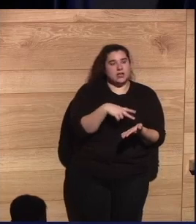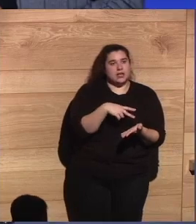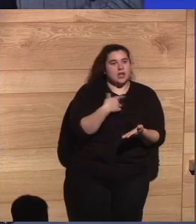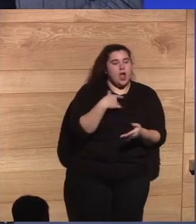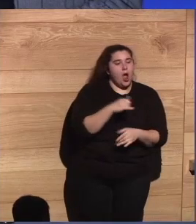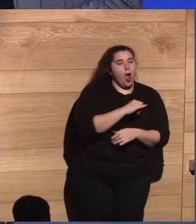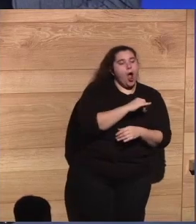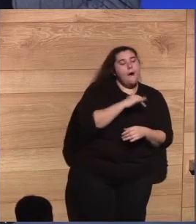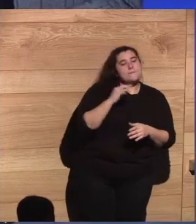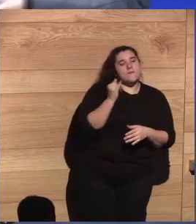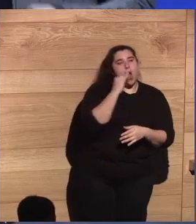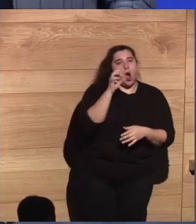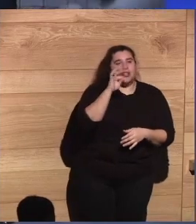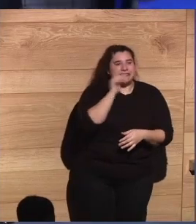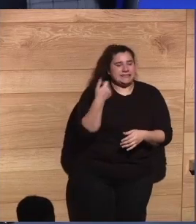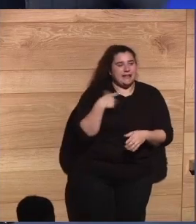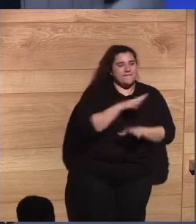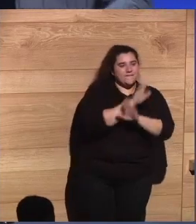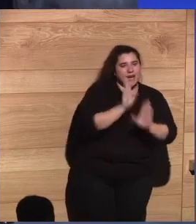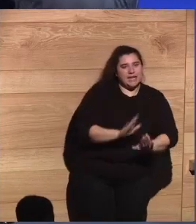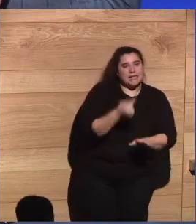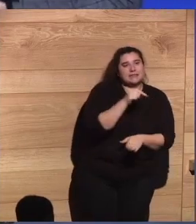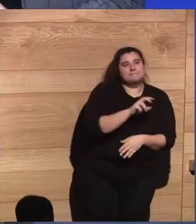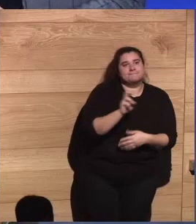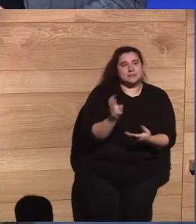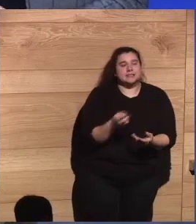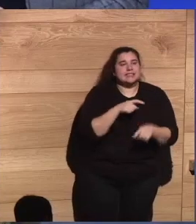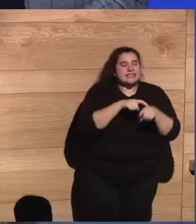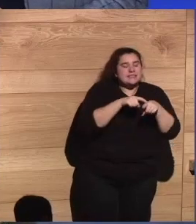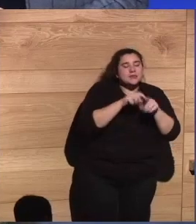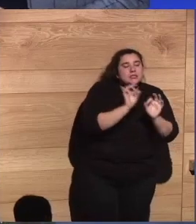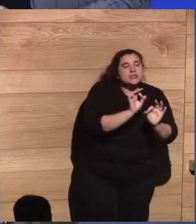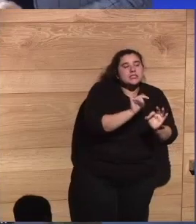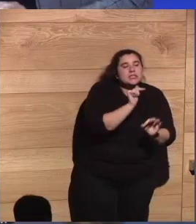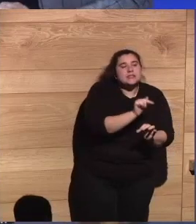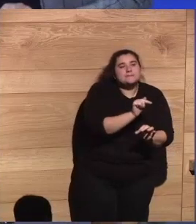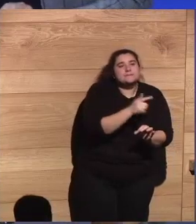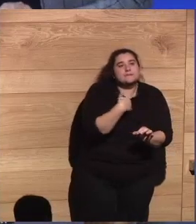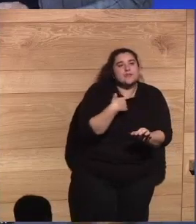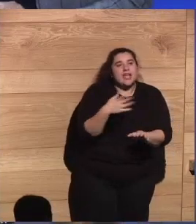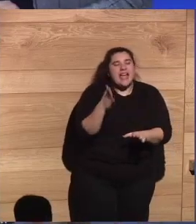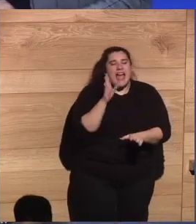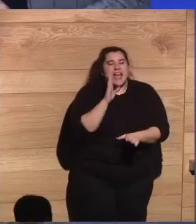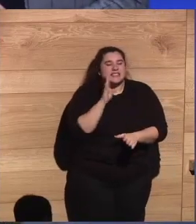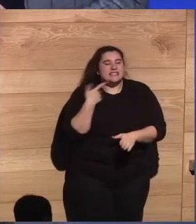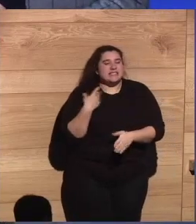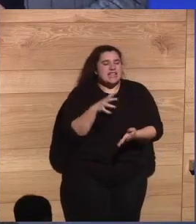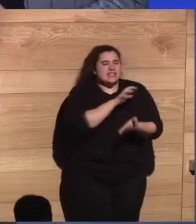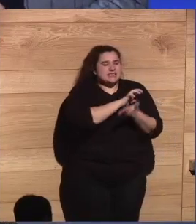la jota final, la farruca, cuando mantean exactamente, este tipo de... Pero luego, como hablábamos antes, las escenas